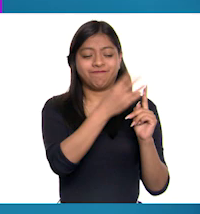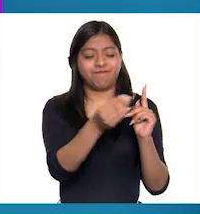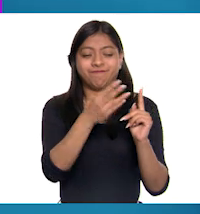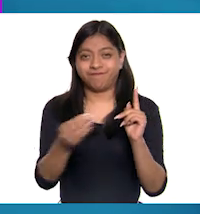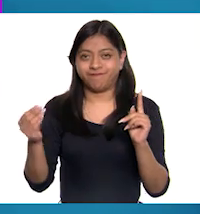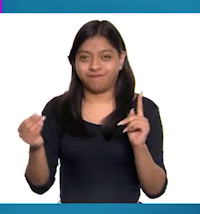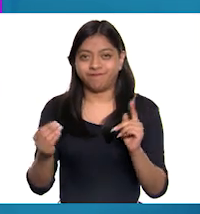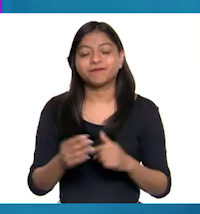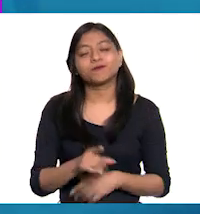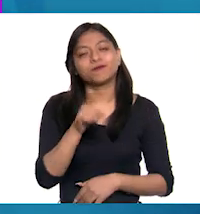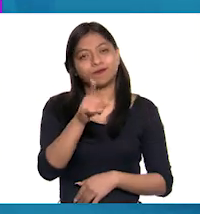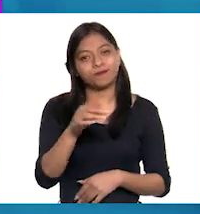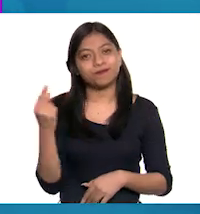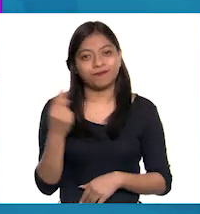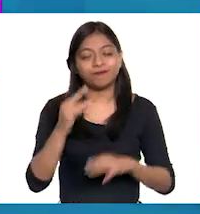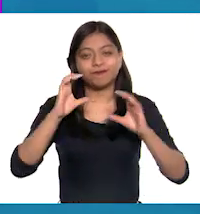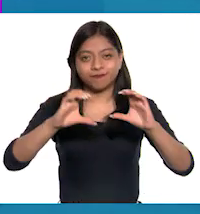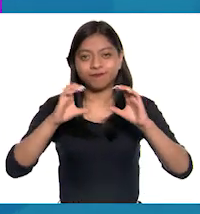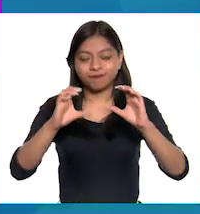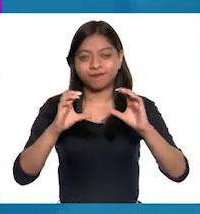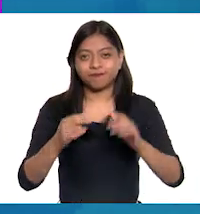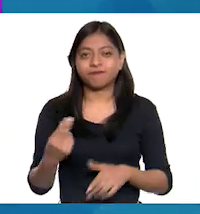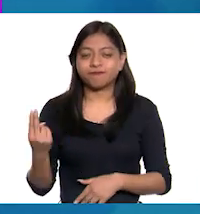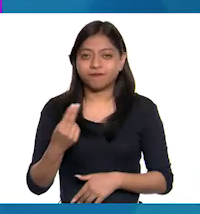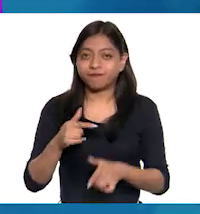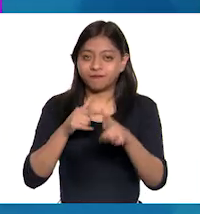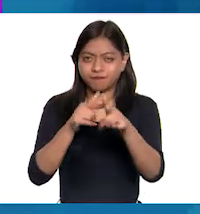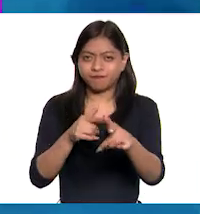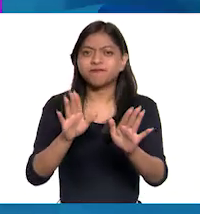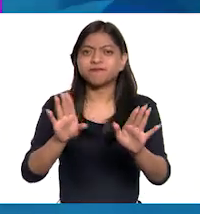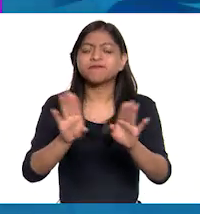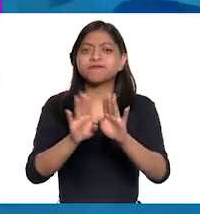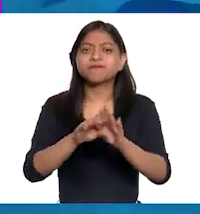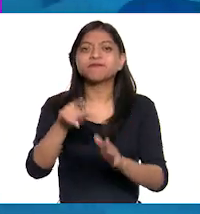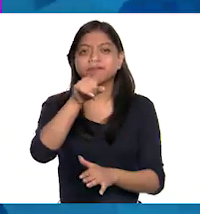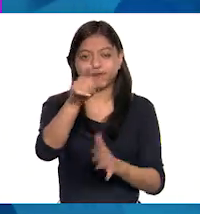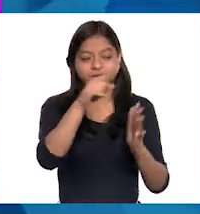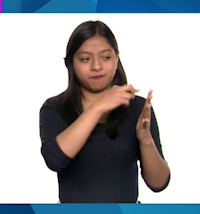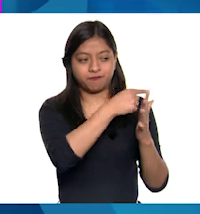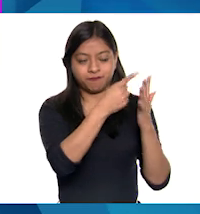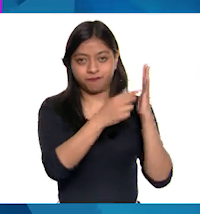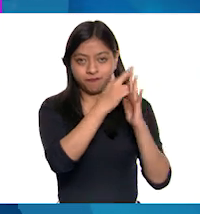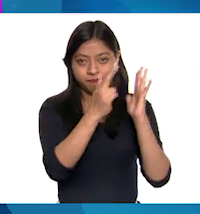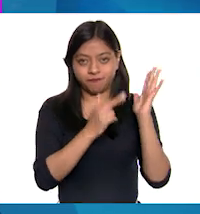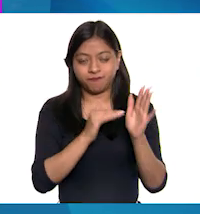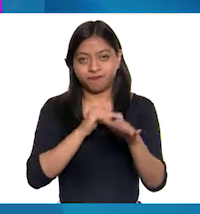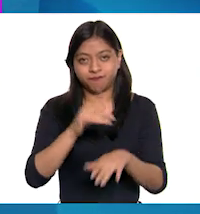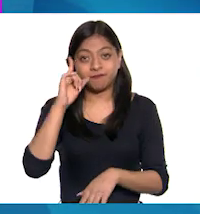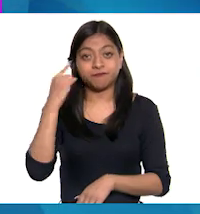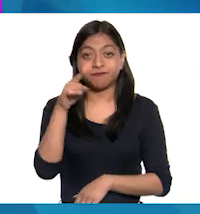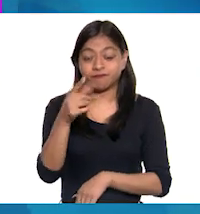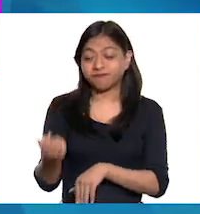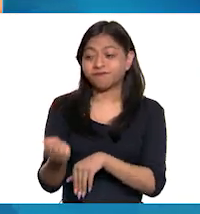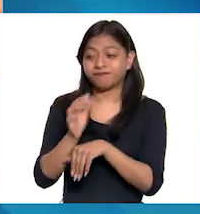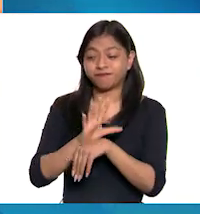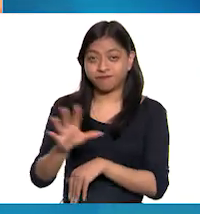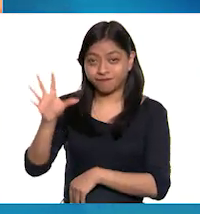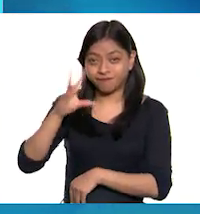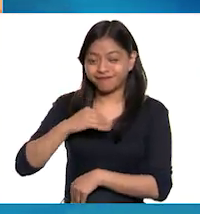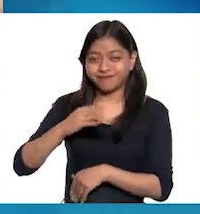las personas. Por eso hay que continuar cuidándonos siguiendo las buenas prácticas que ya todos conocemos para evitar contagiarnos.